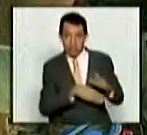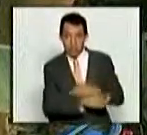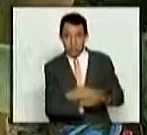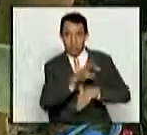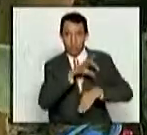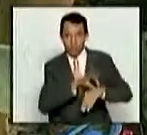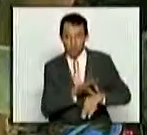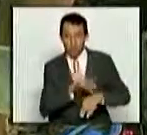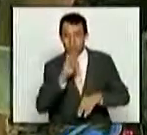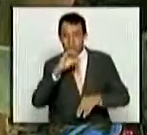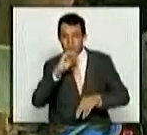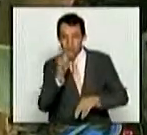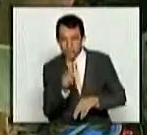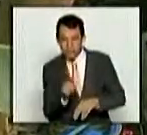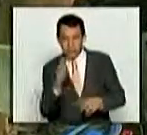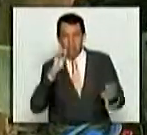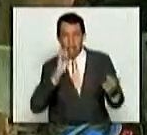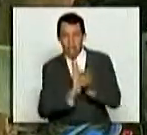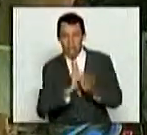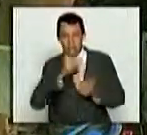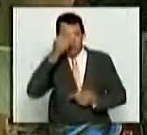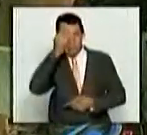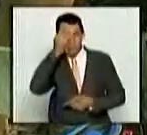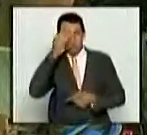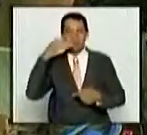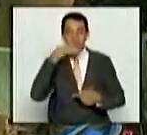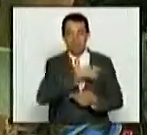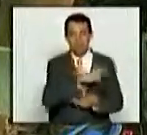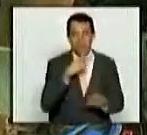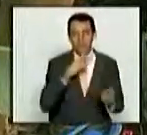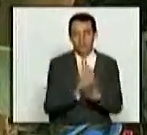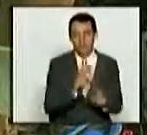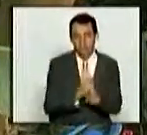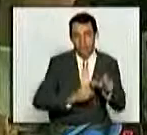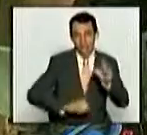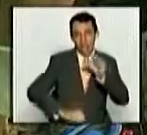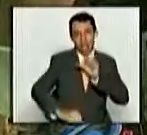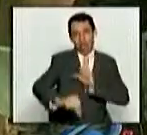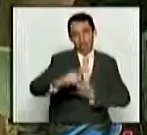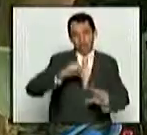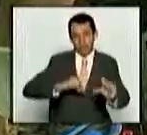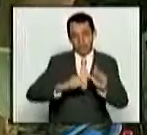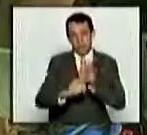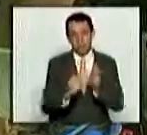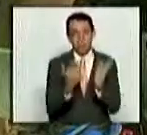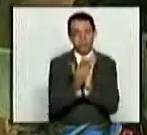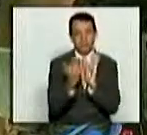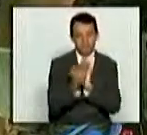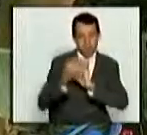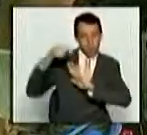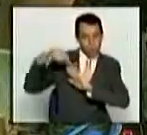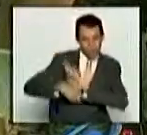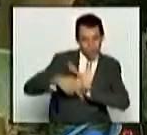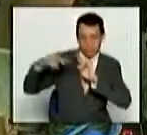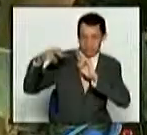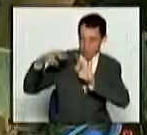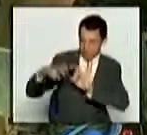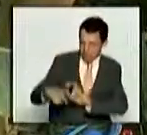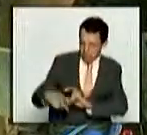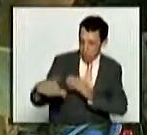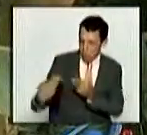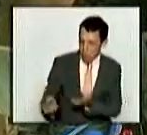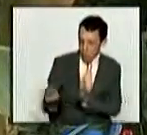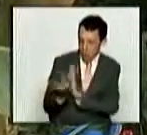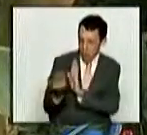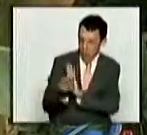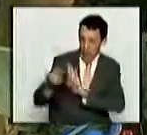ustedes no les cambien las fórmulas, porque detrás de cada medicamento hay un proceso de estudio, de investigación, de academia,